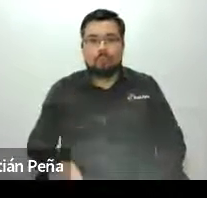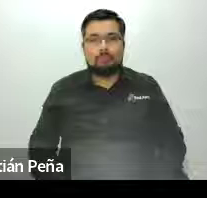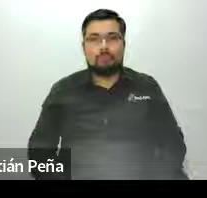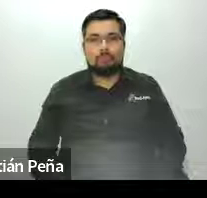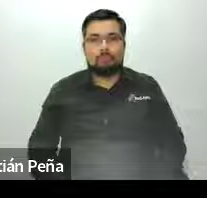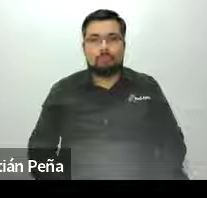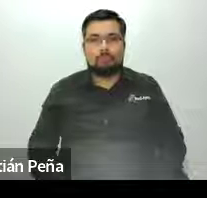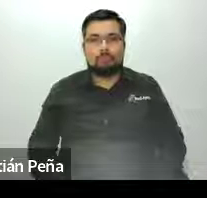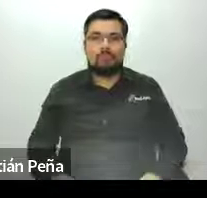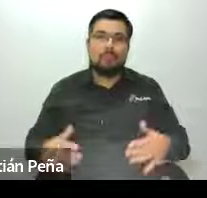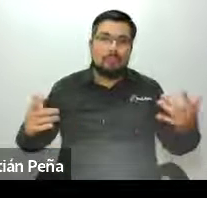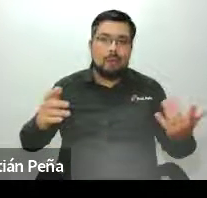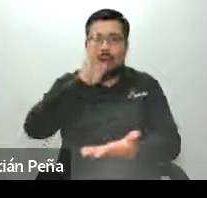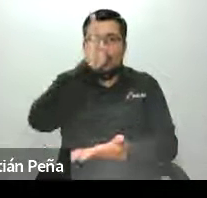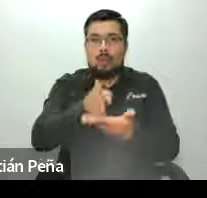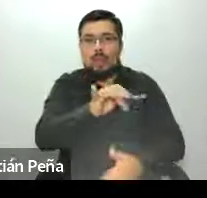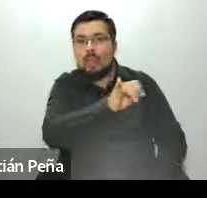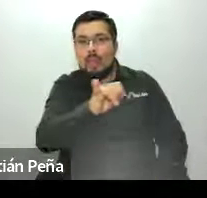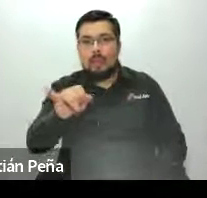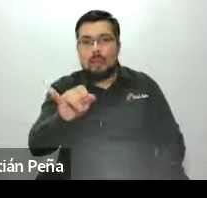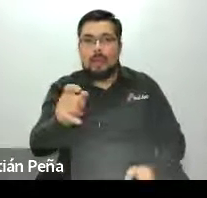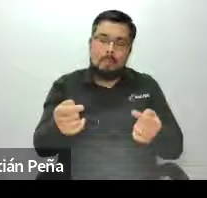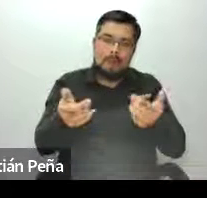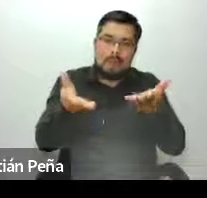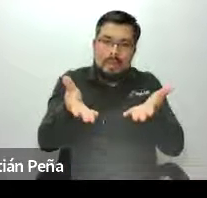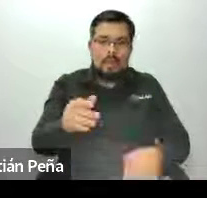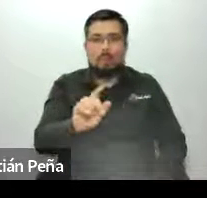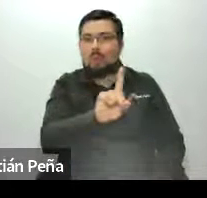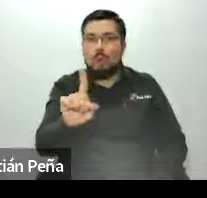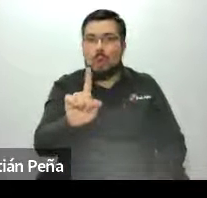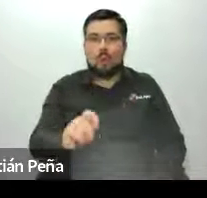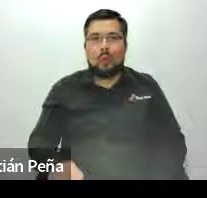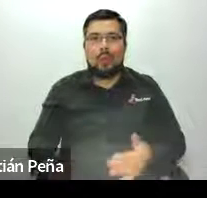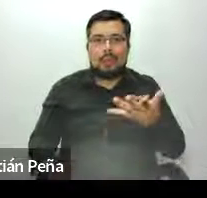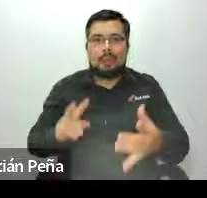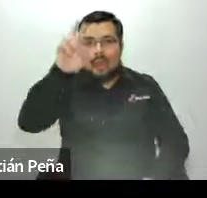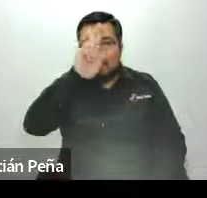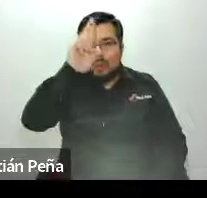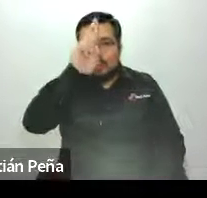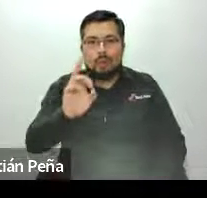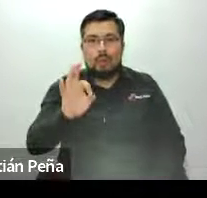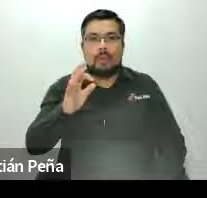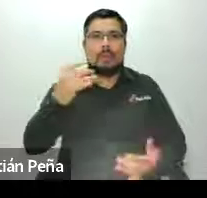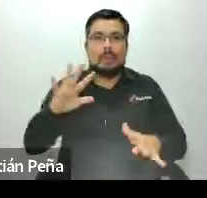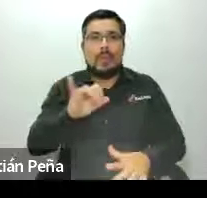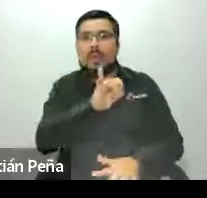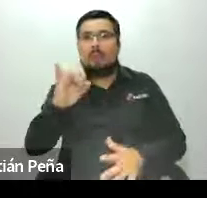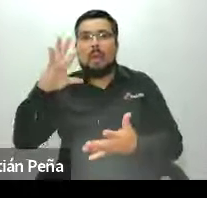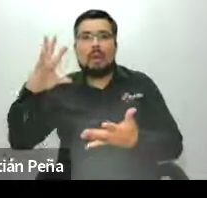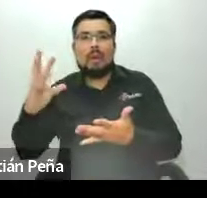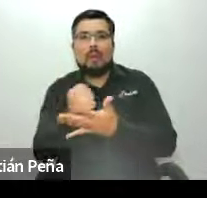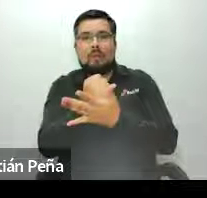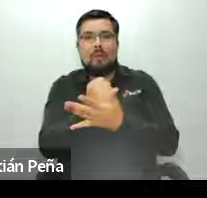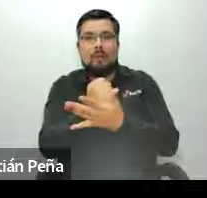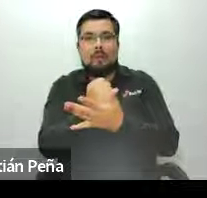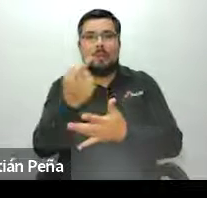decisión, digamos, en una decisión que parece eso, pero no es exactamente ese el razonamiento y ya vamos a llegar a ese punto. Pero efectivamente, ¿no es